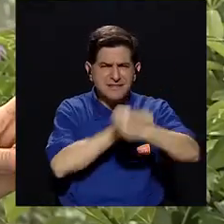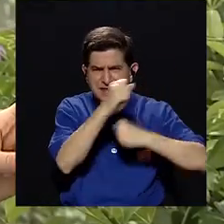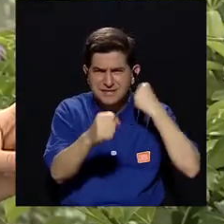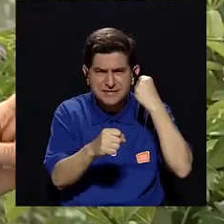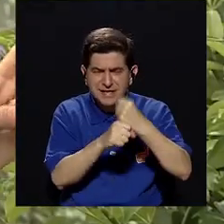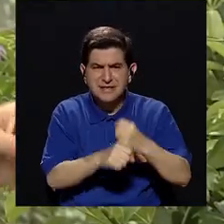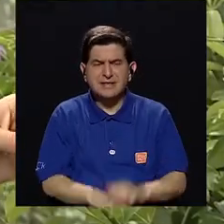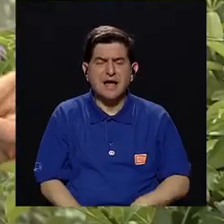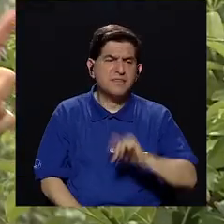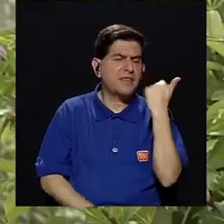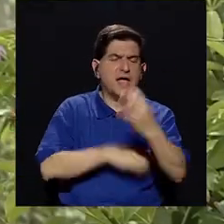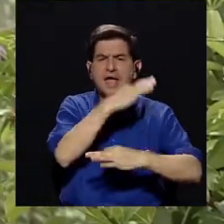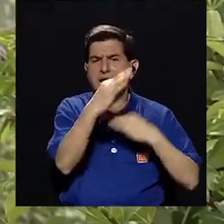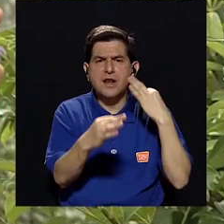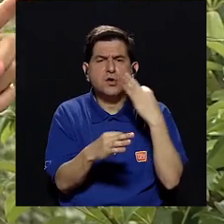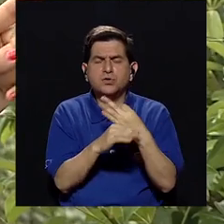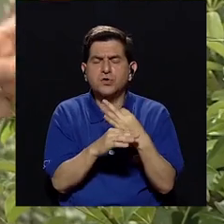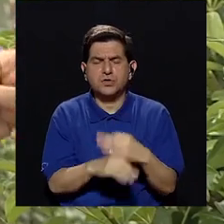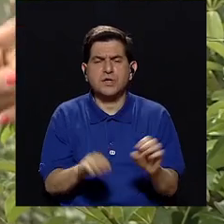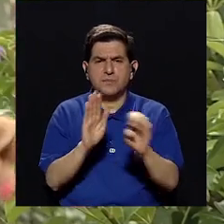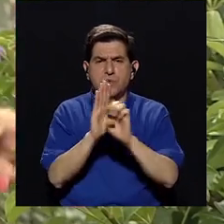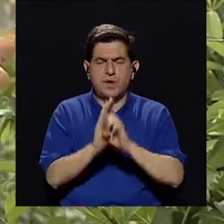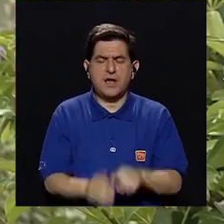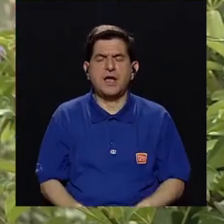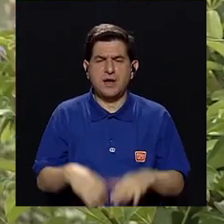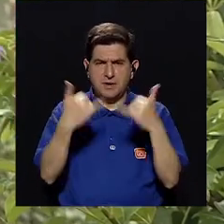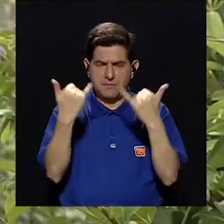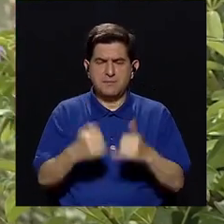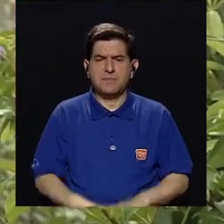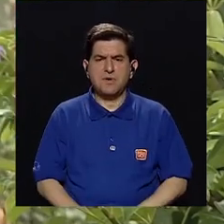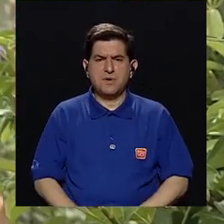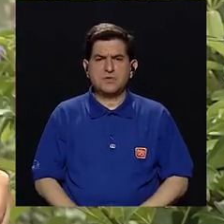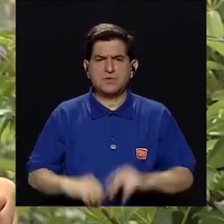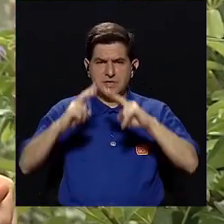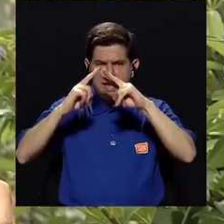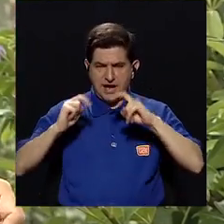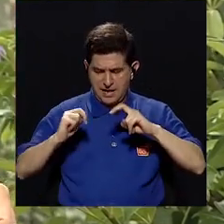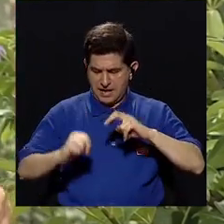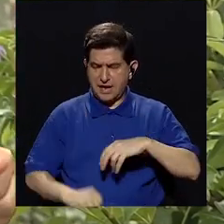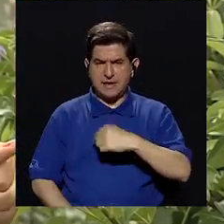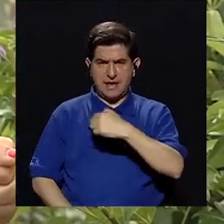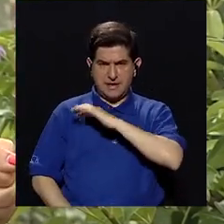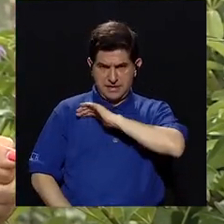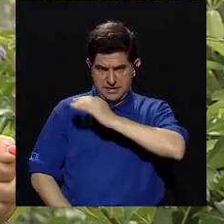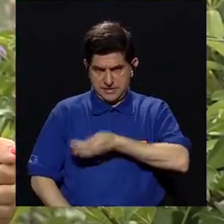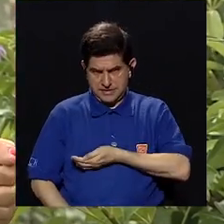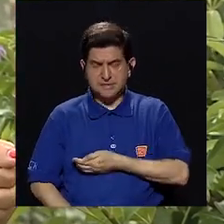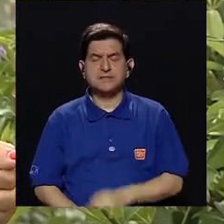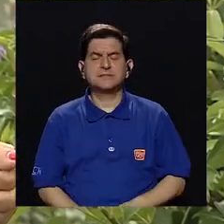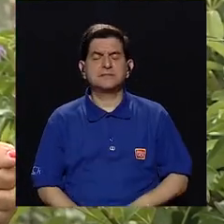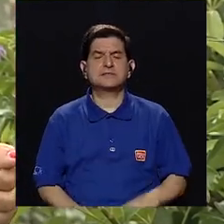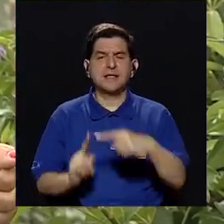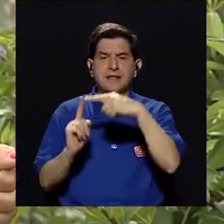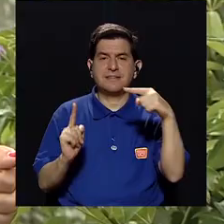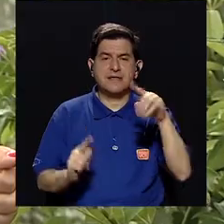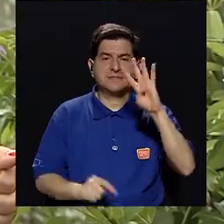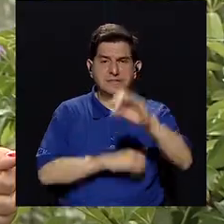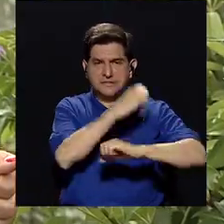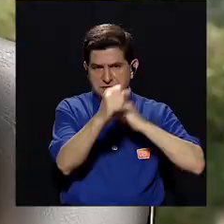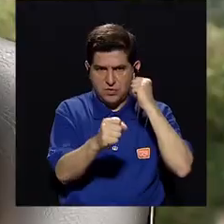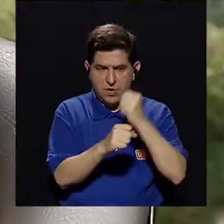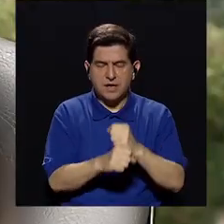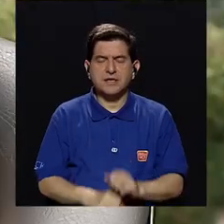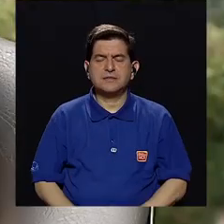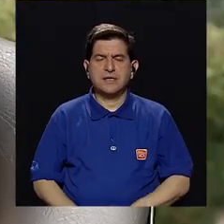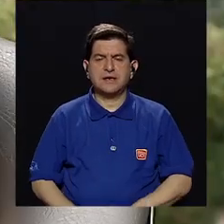hacemos el otro tipo de chequeos por ejemplo la mamografía y la a partir de los 40 y